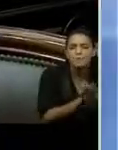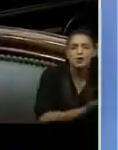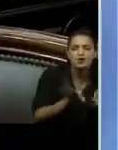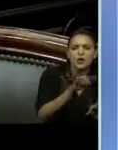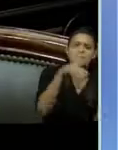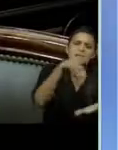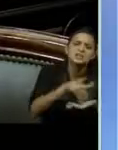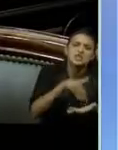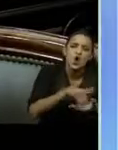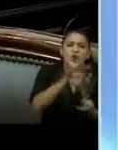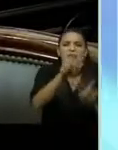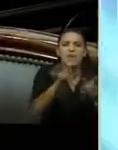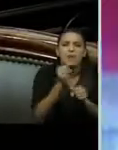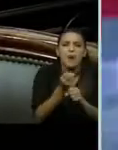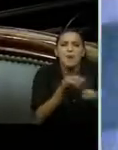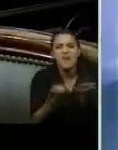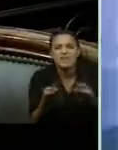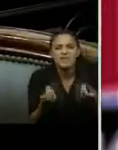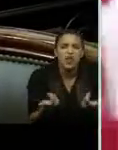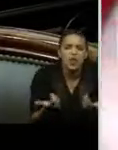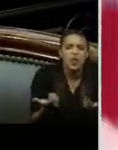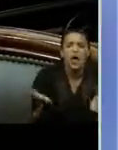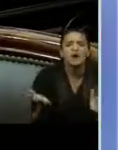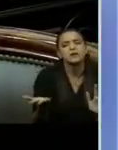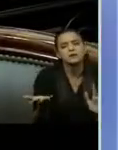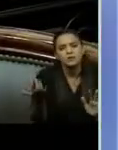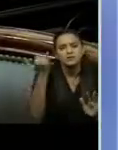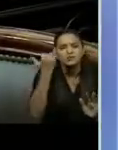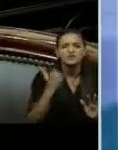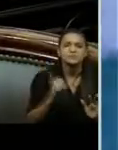es ingresar al recinto y hacer un proyecto